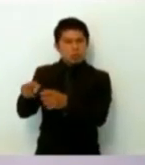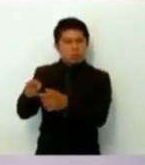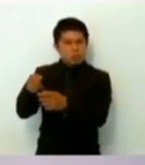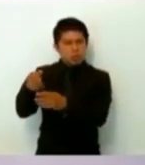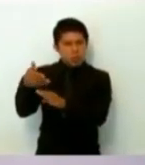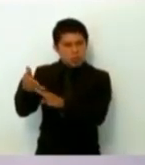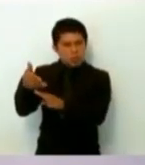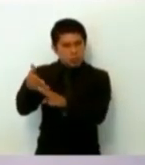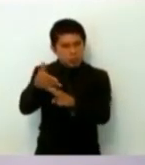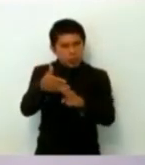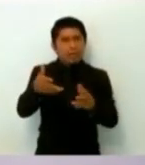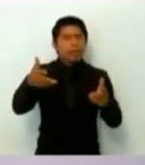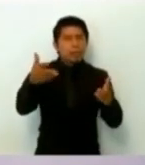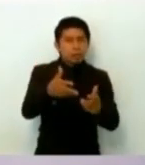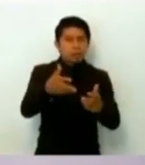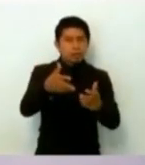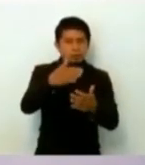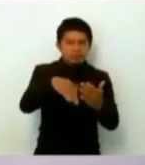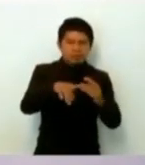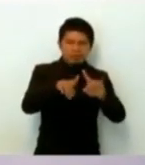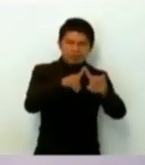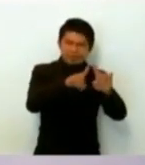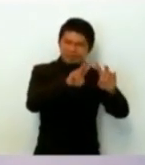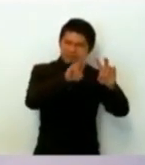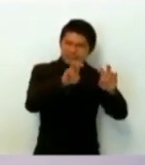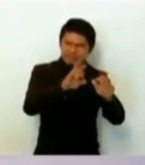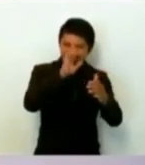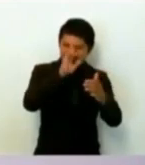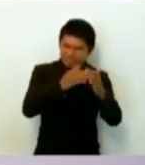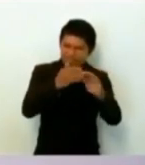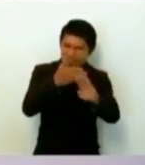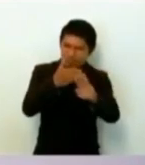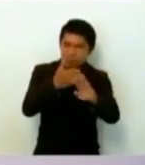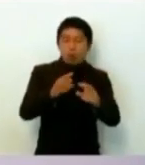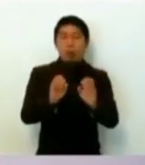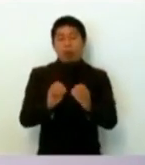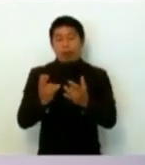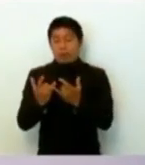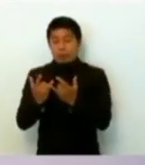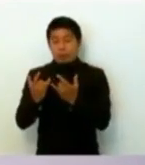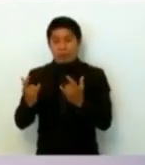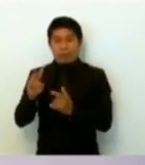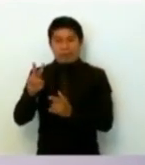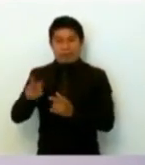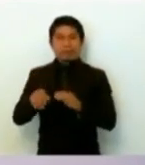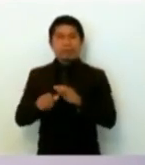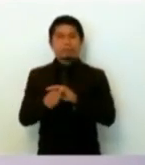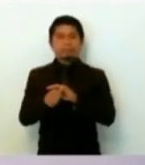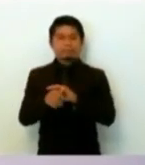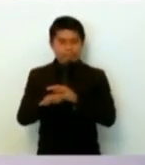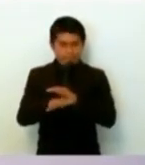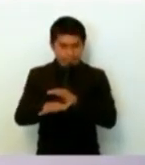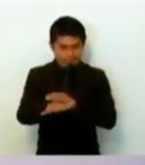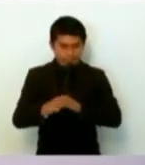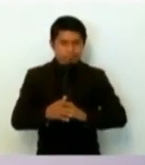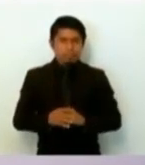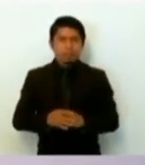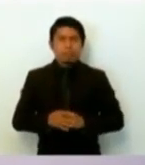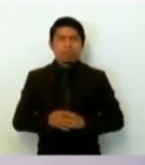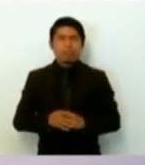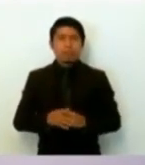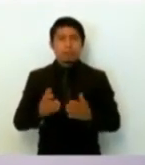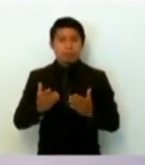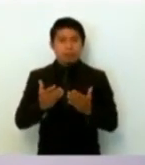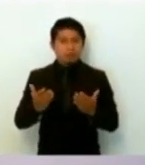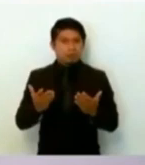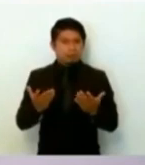que realizó actos de tortura o creó la verdad histórica en el caso Ayotzinapa. No